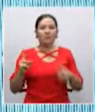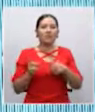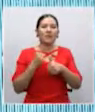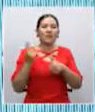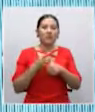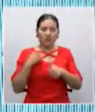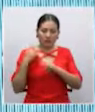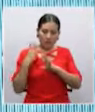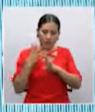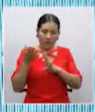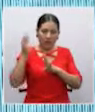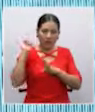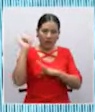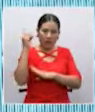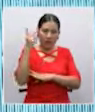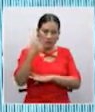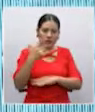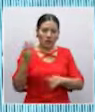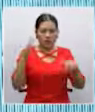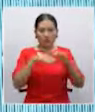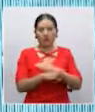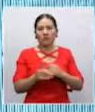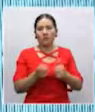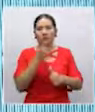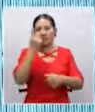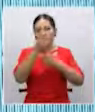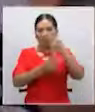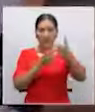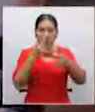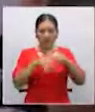primer visitante de la feria más grande del país.